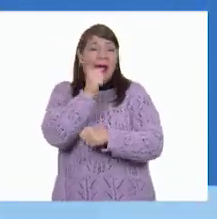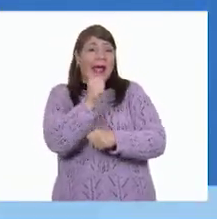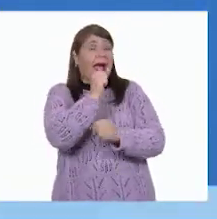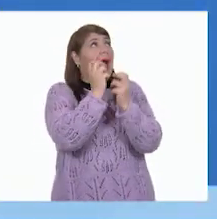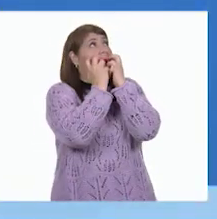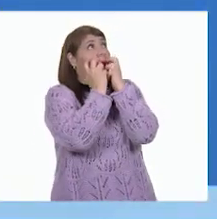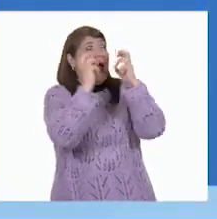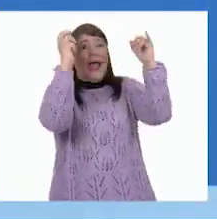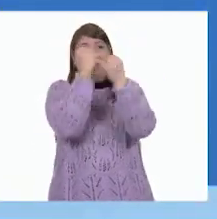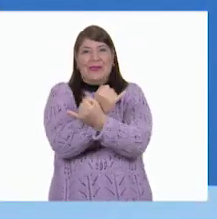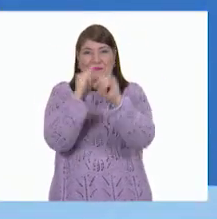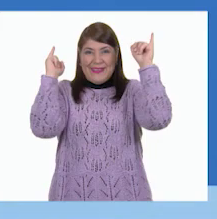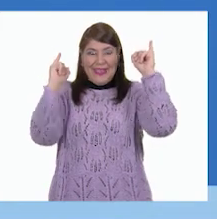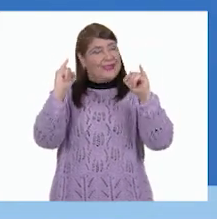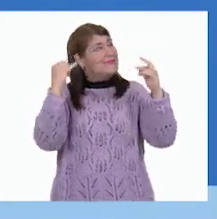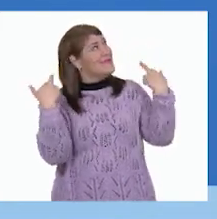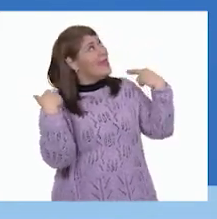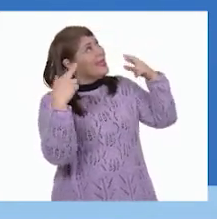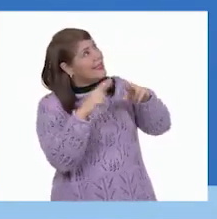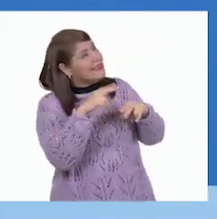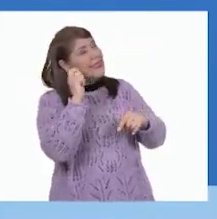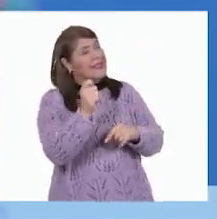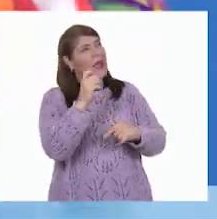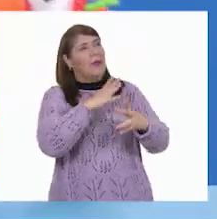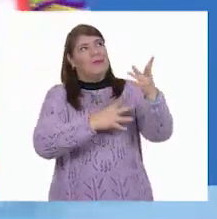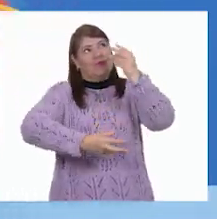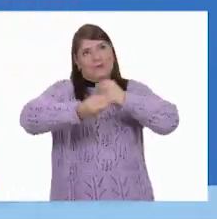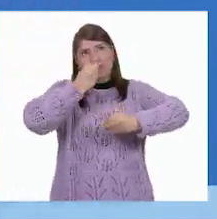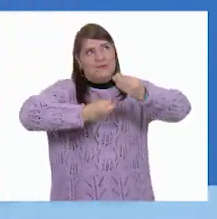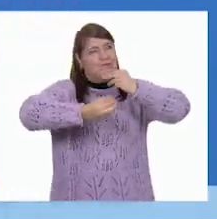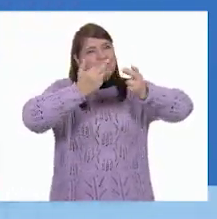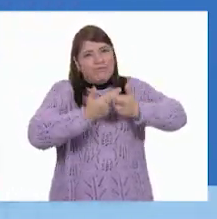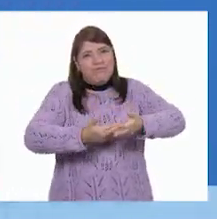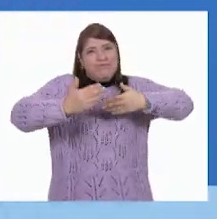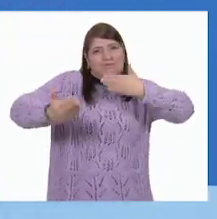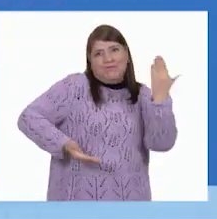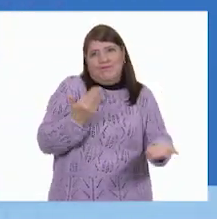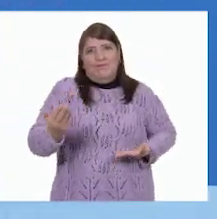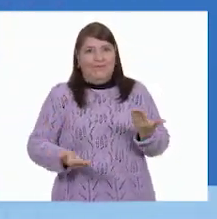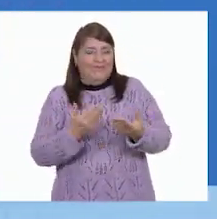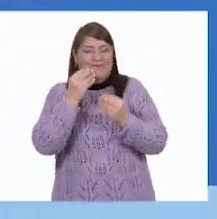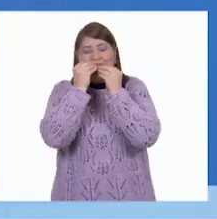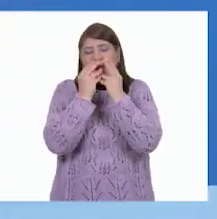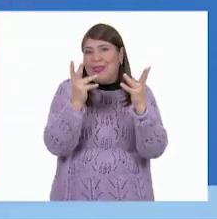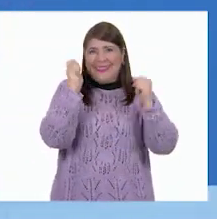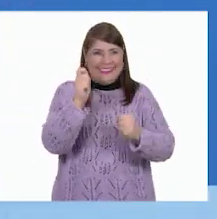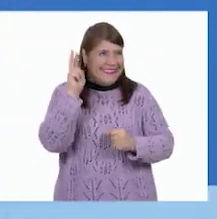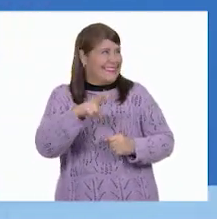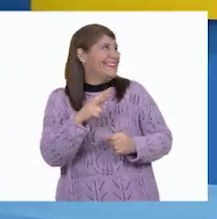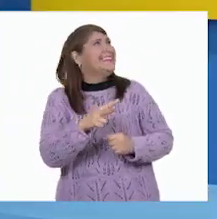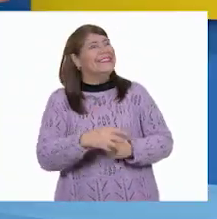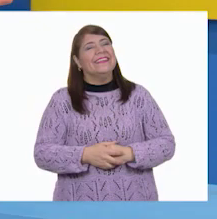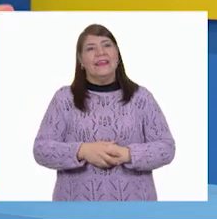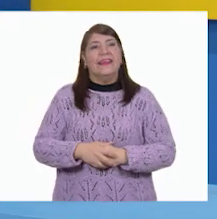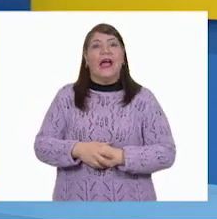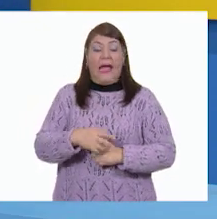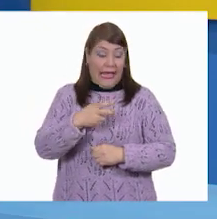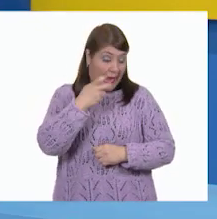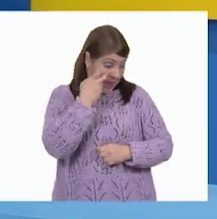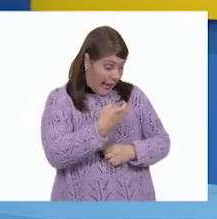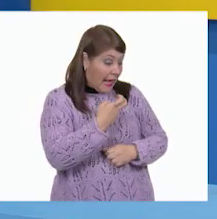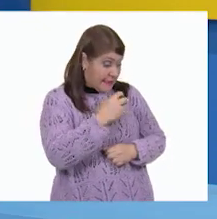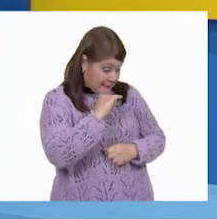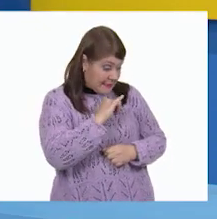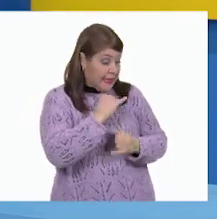de independencia, maestra. Con mucha comida y música y baile. Se pone muy bueno. Precisamente, justo